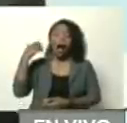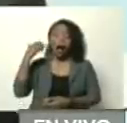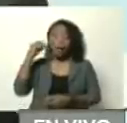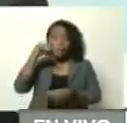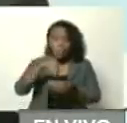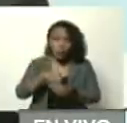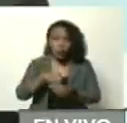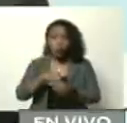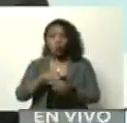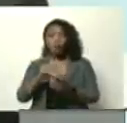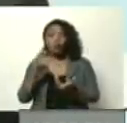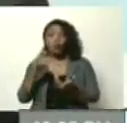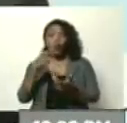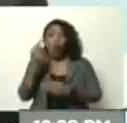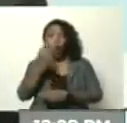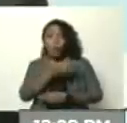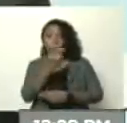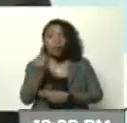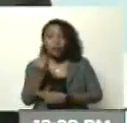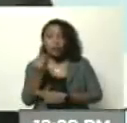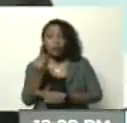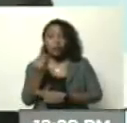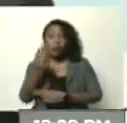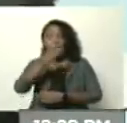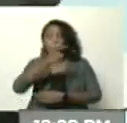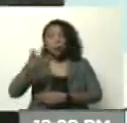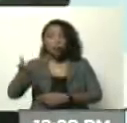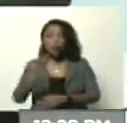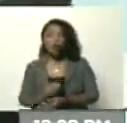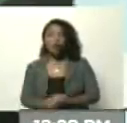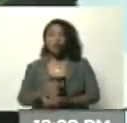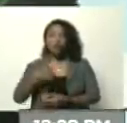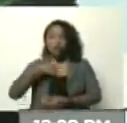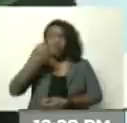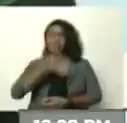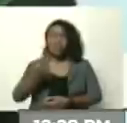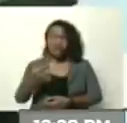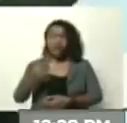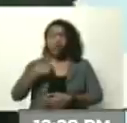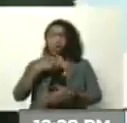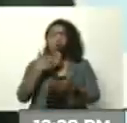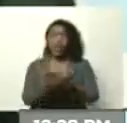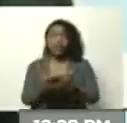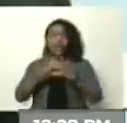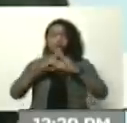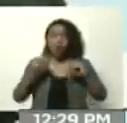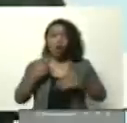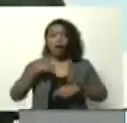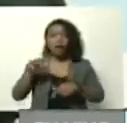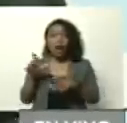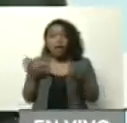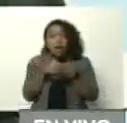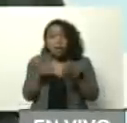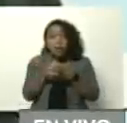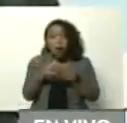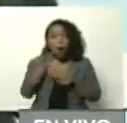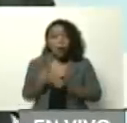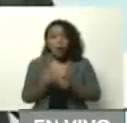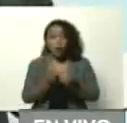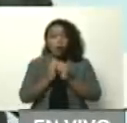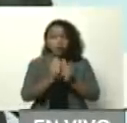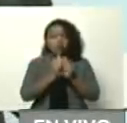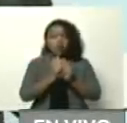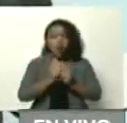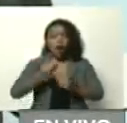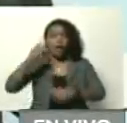más comprometido que nunca yo de verdad le agradezco a todo este equipo tu compañía este de